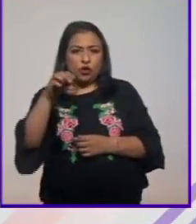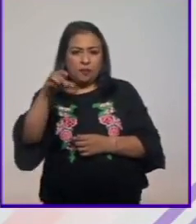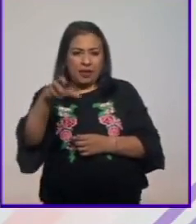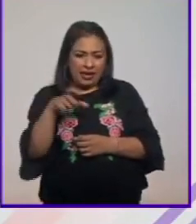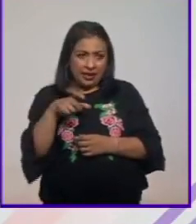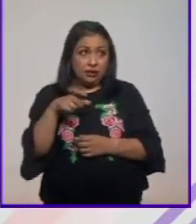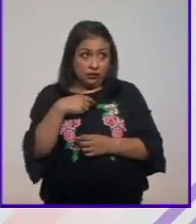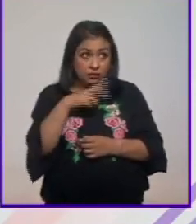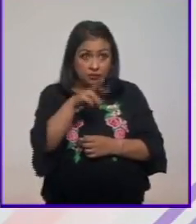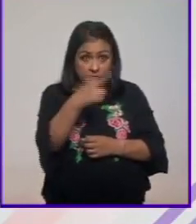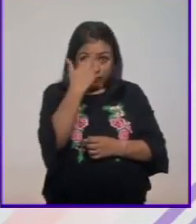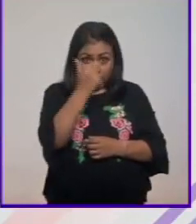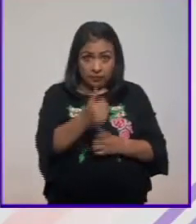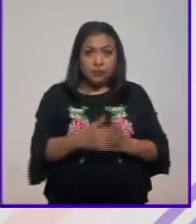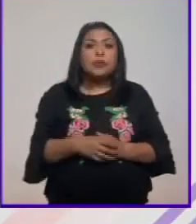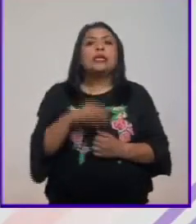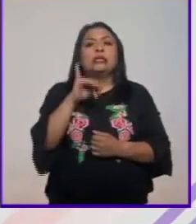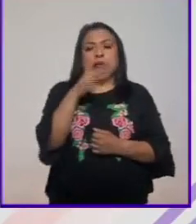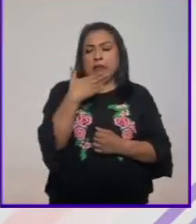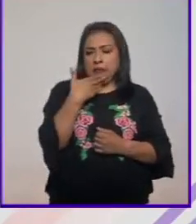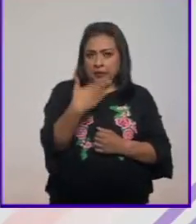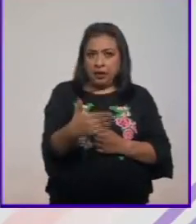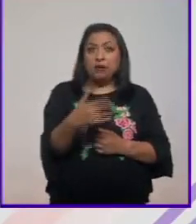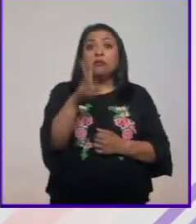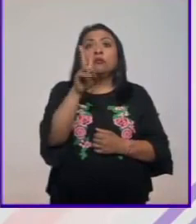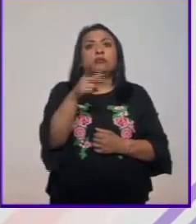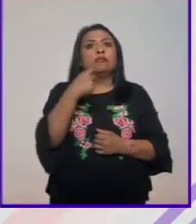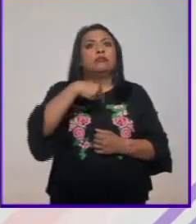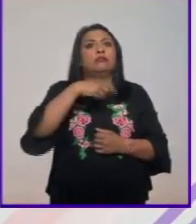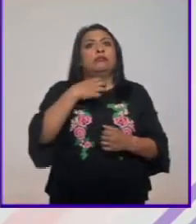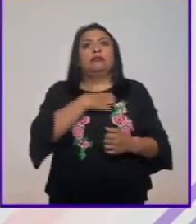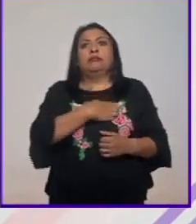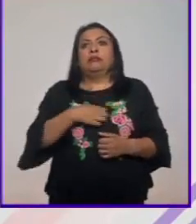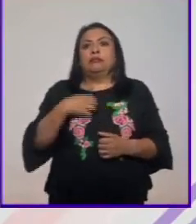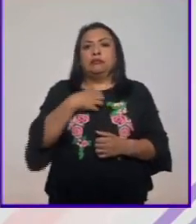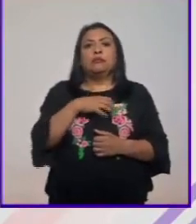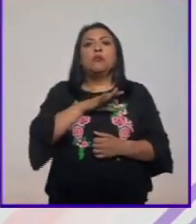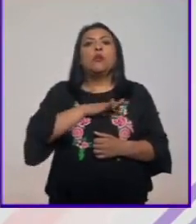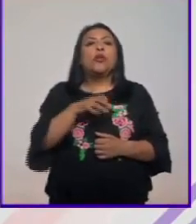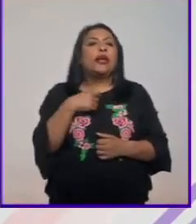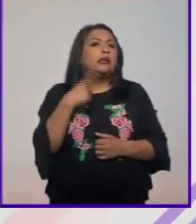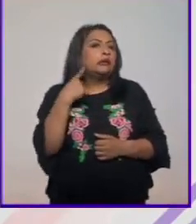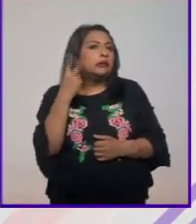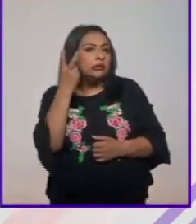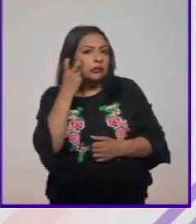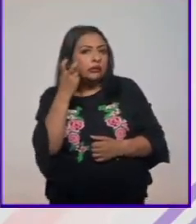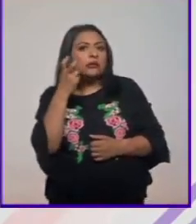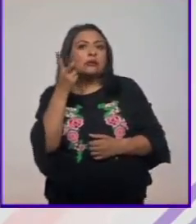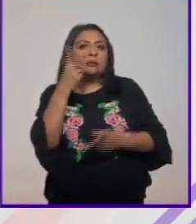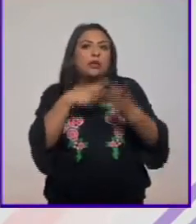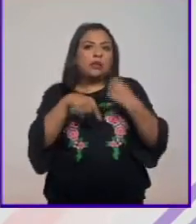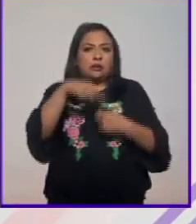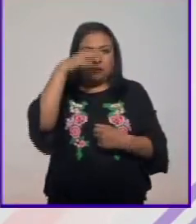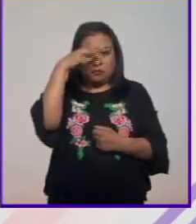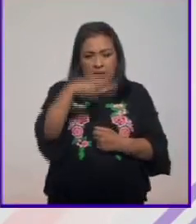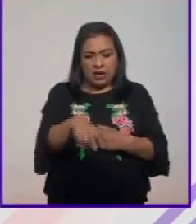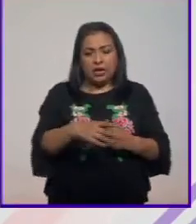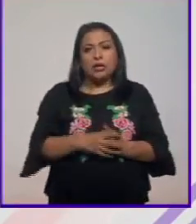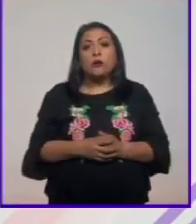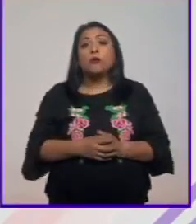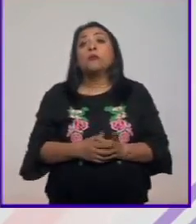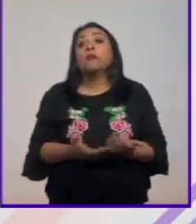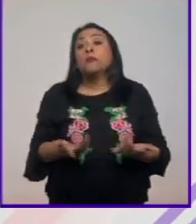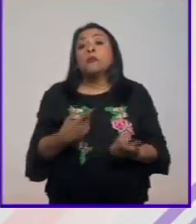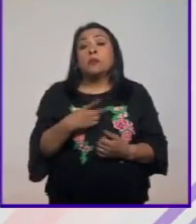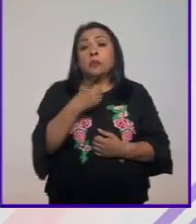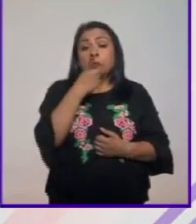noticias22@canal22.org.mx. ¿Es correcto, Rafa? Es correcto y estamos muy entusiasmados de poderte escuchar y tener aquí en México, Carmen. Que sí. Dicho